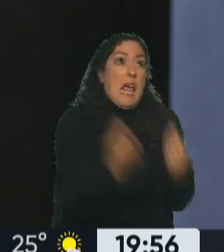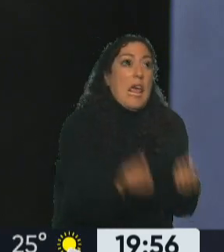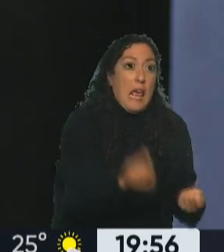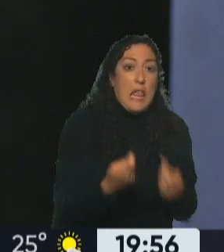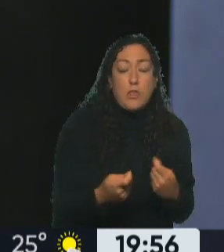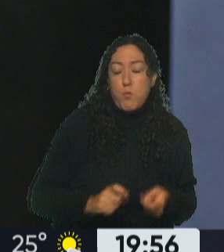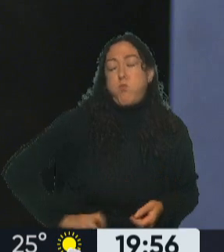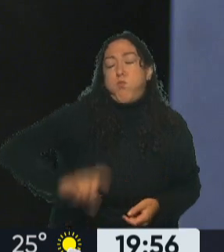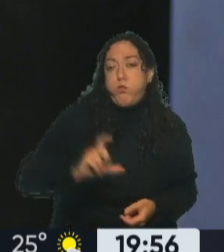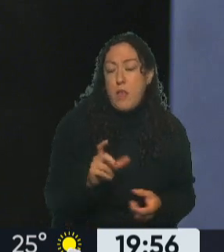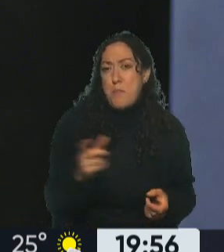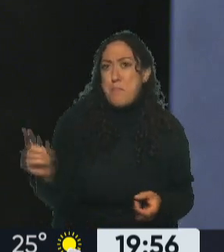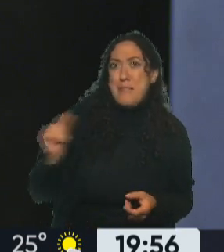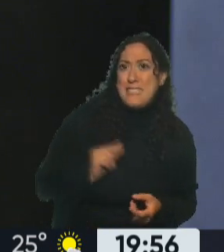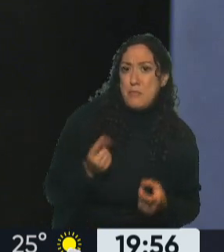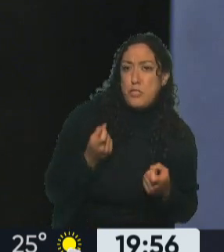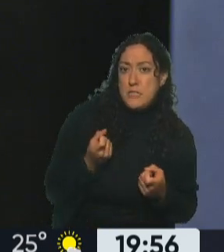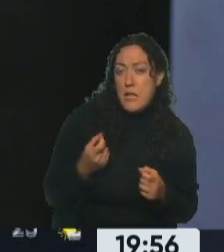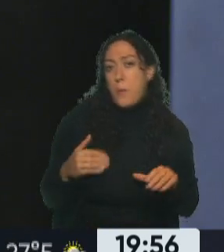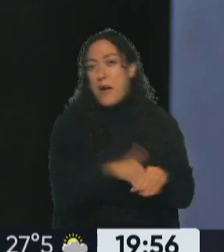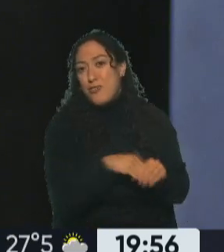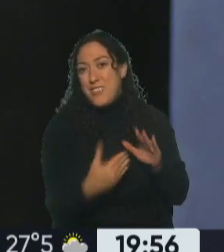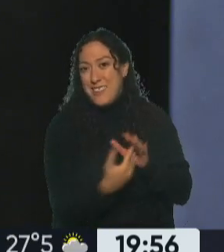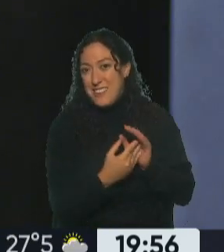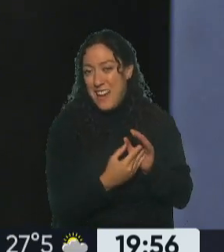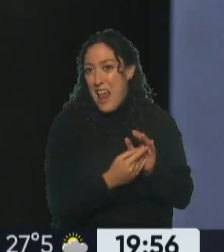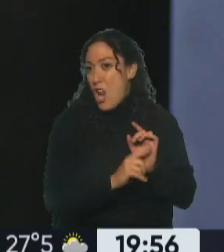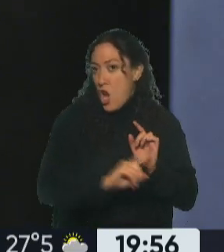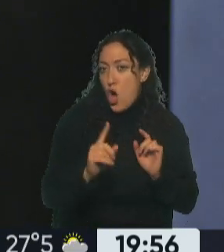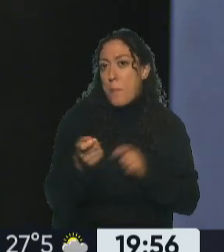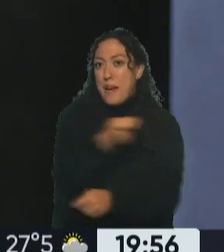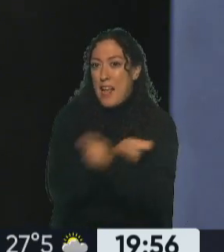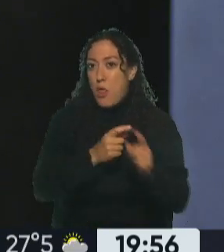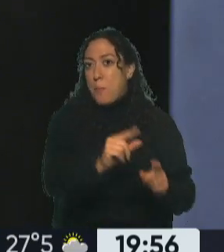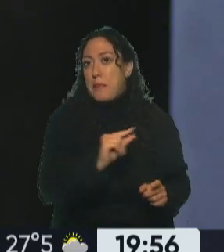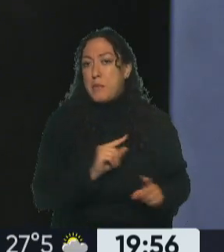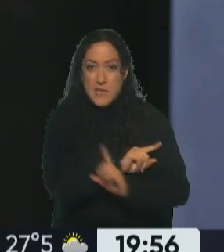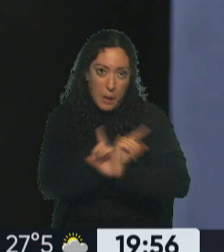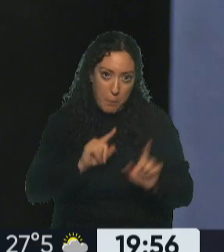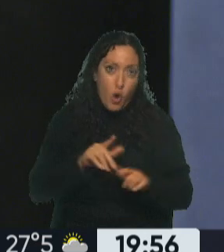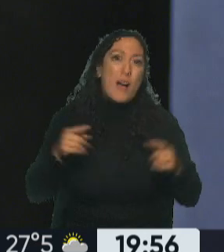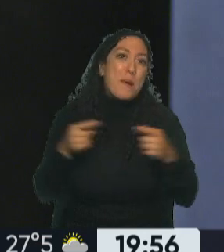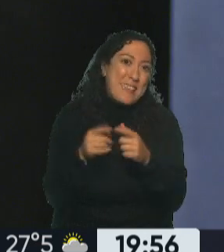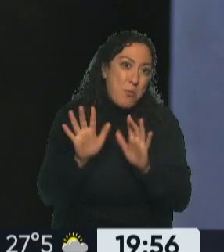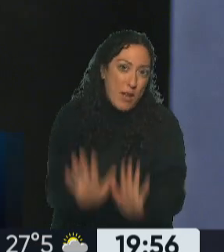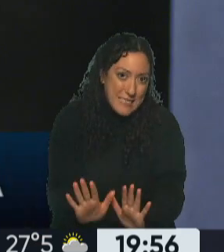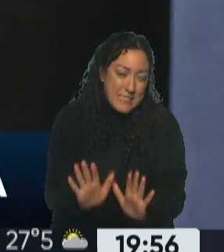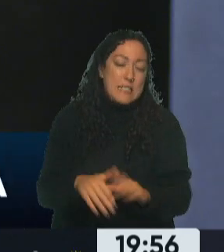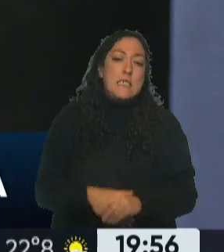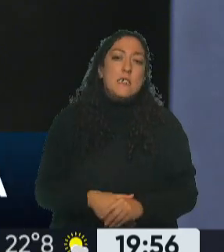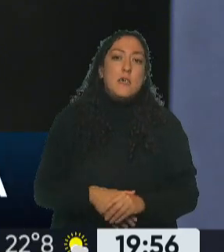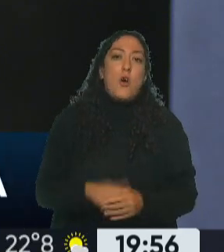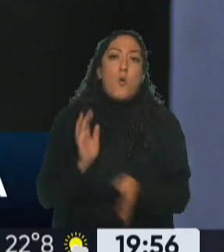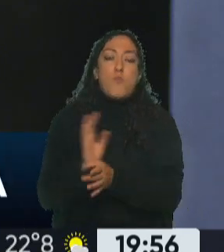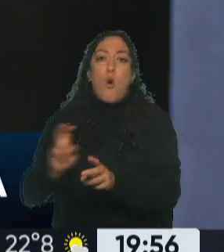nadie, no solo al Banco Central, sino tampoco al mercado. Es por eso que claramente no vemos necesidad